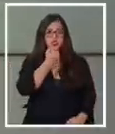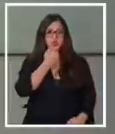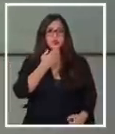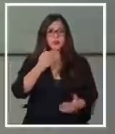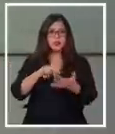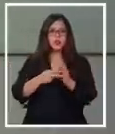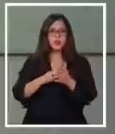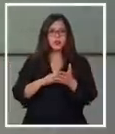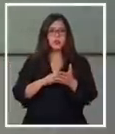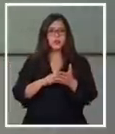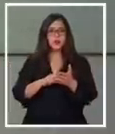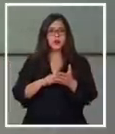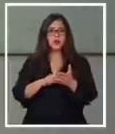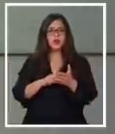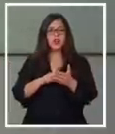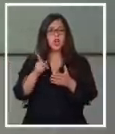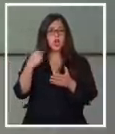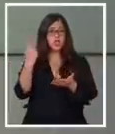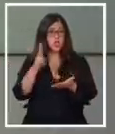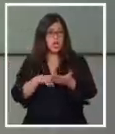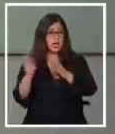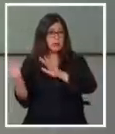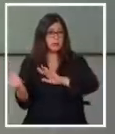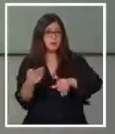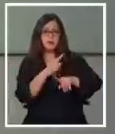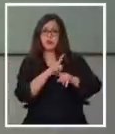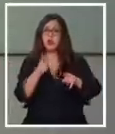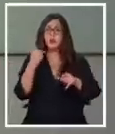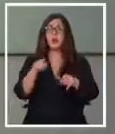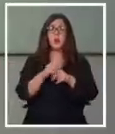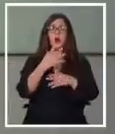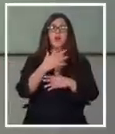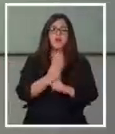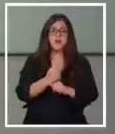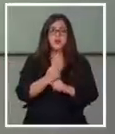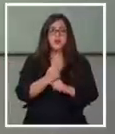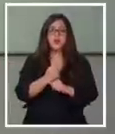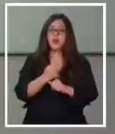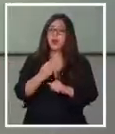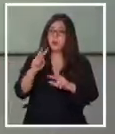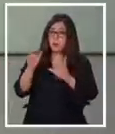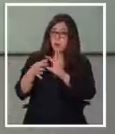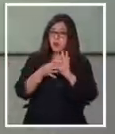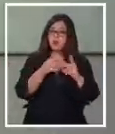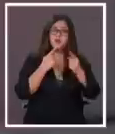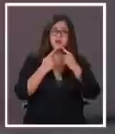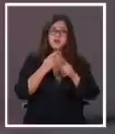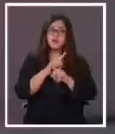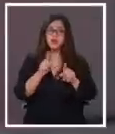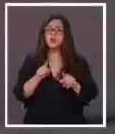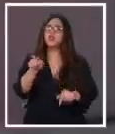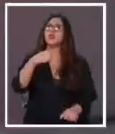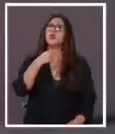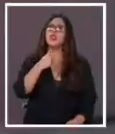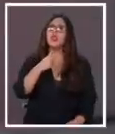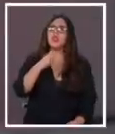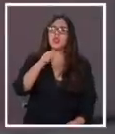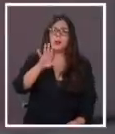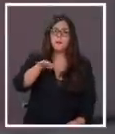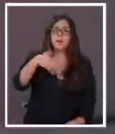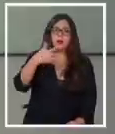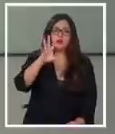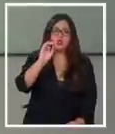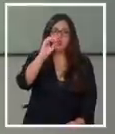no negamos la realidad pero no me dejo angustiar por las encuestas de los fines de semana y que quiere para los próximos 50 días